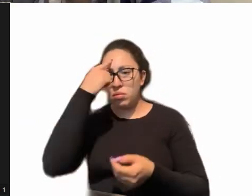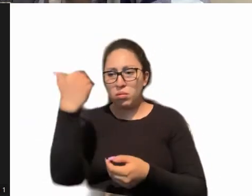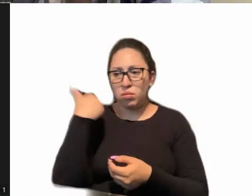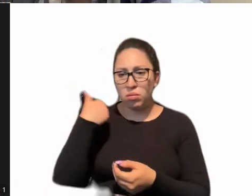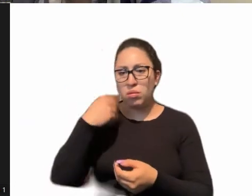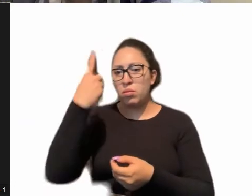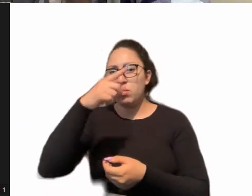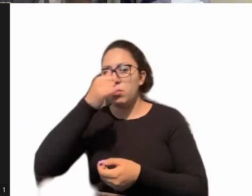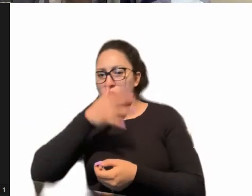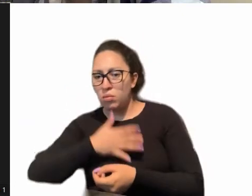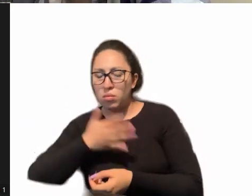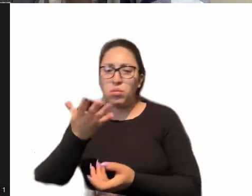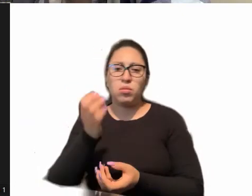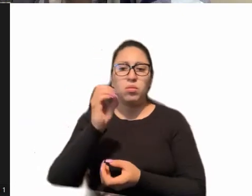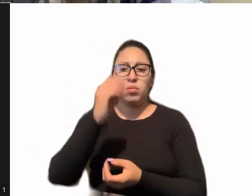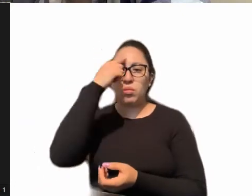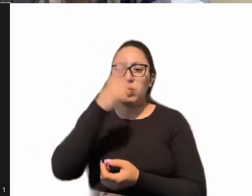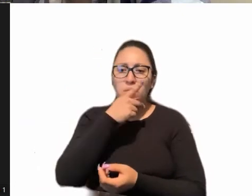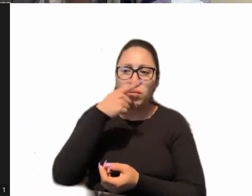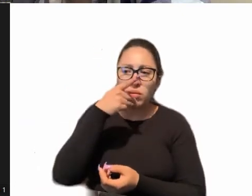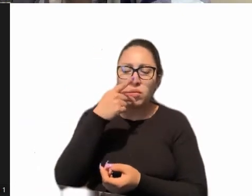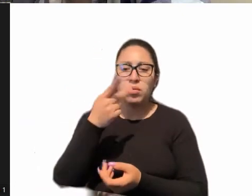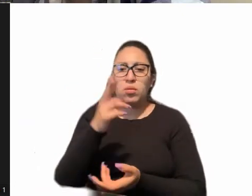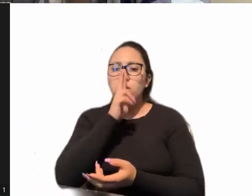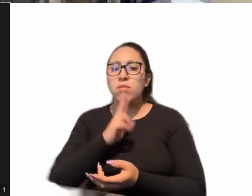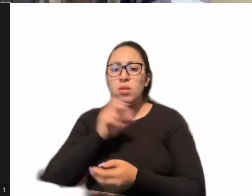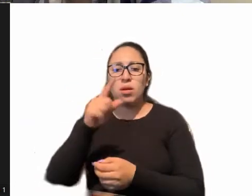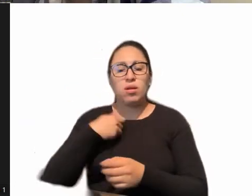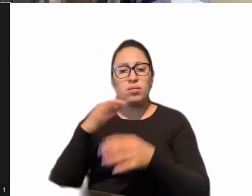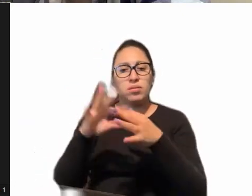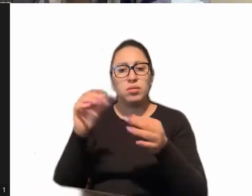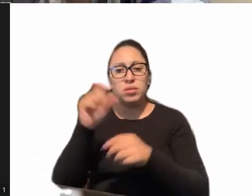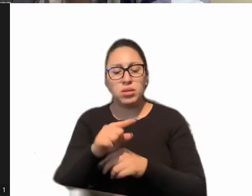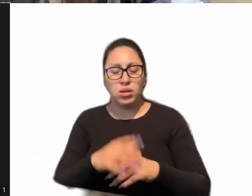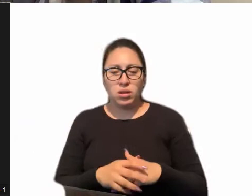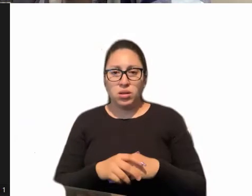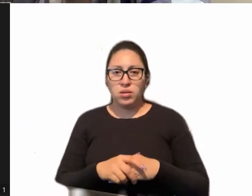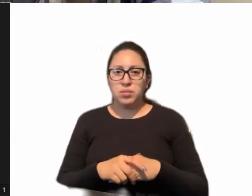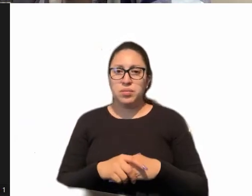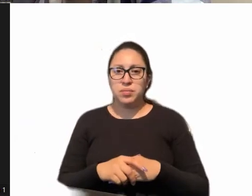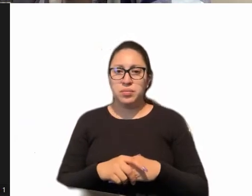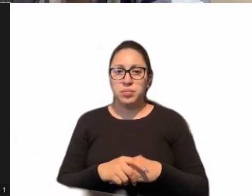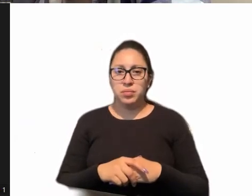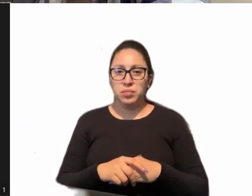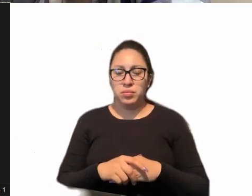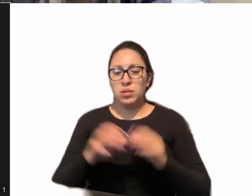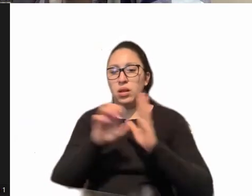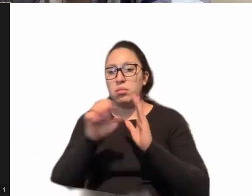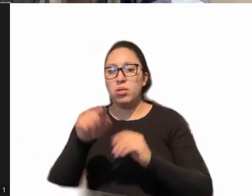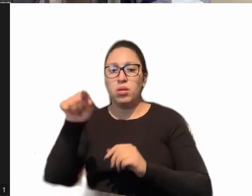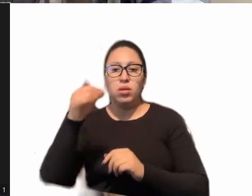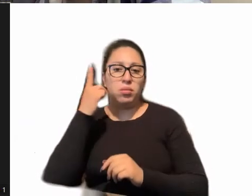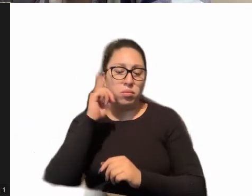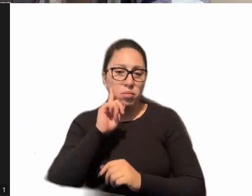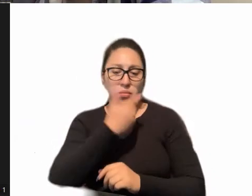impugnado, haber hecho algún planteamiento respecto a lo que yo mencioné. Yo he discrepado con la presidenta ahorita ya en varios puntos y la